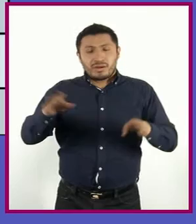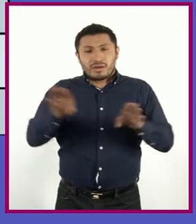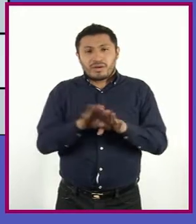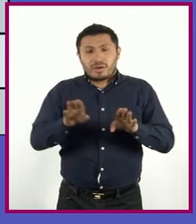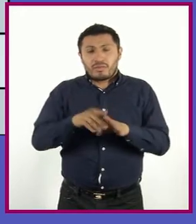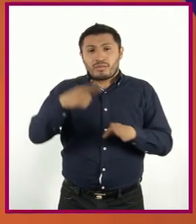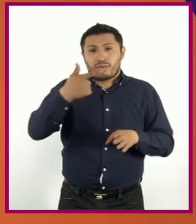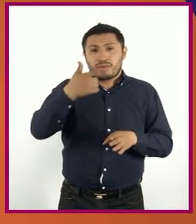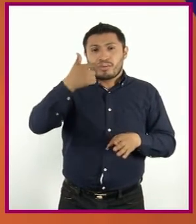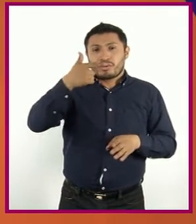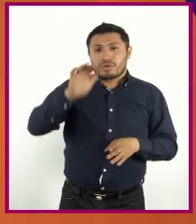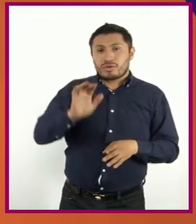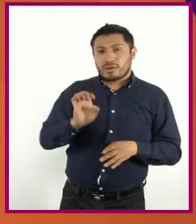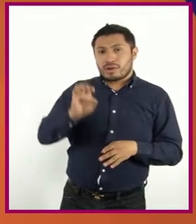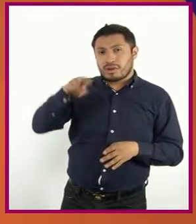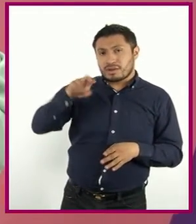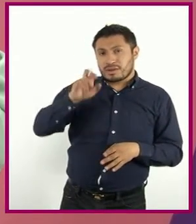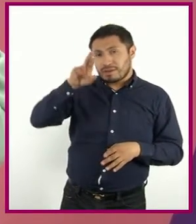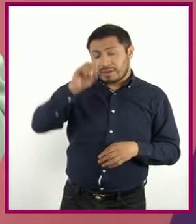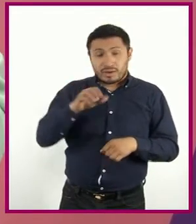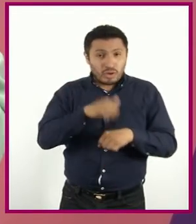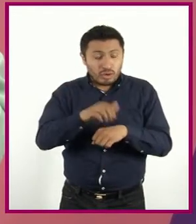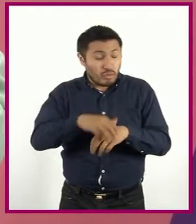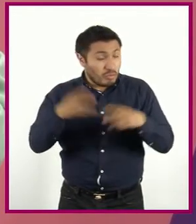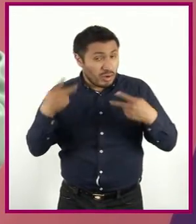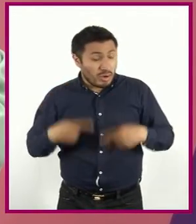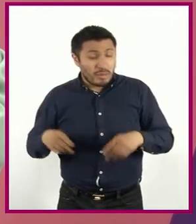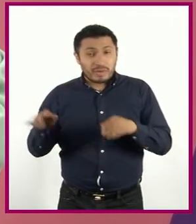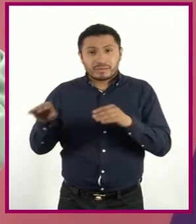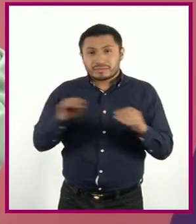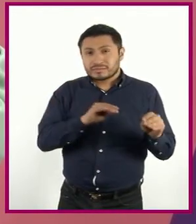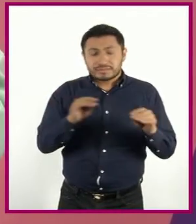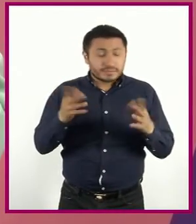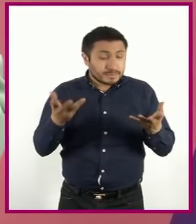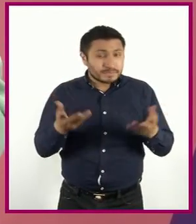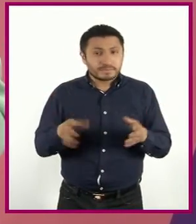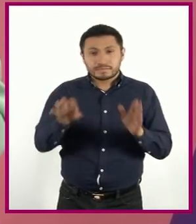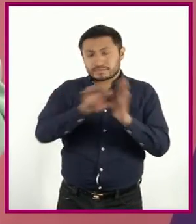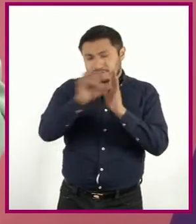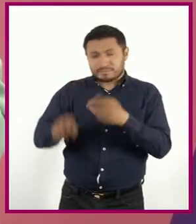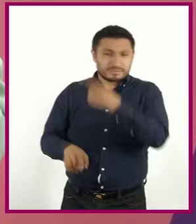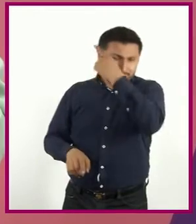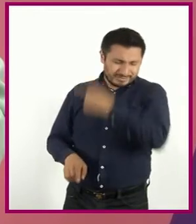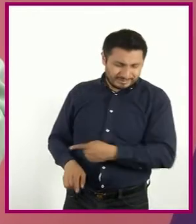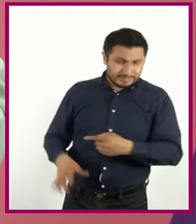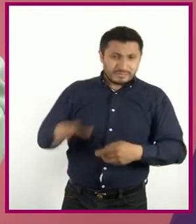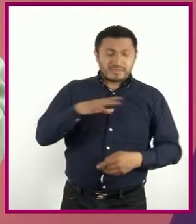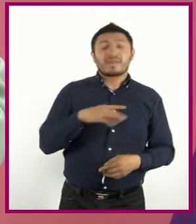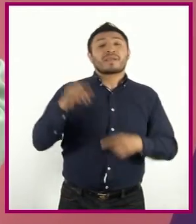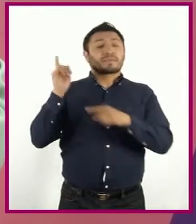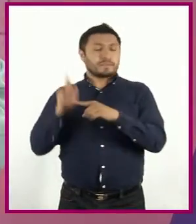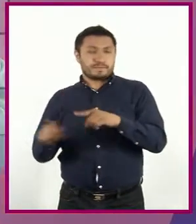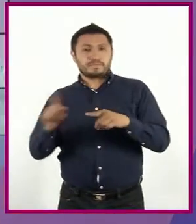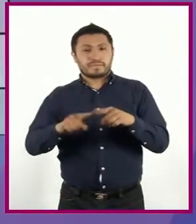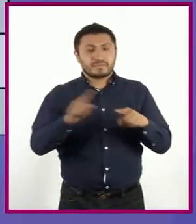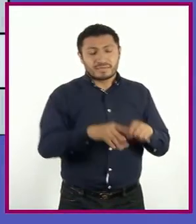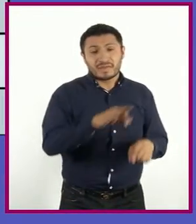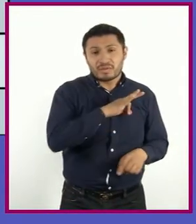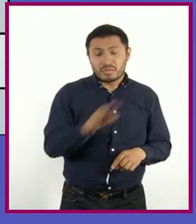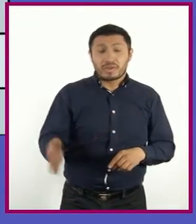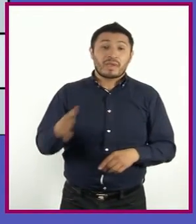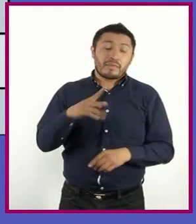de género, número y persona. Como nos muestra la tabla, permite estas variaciones: